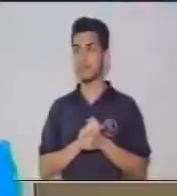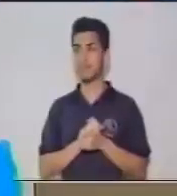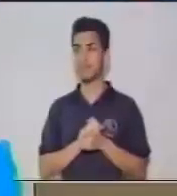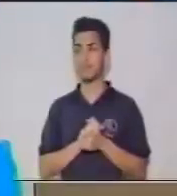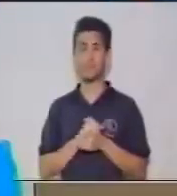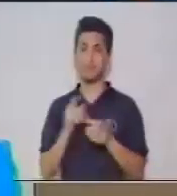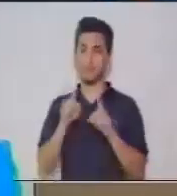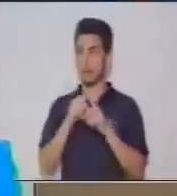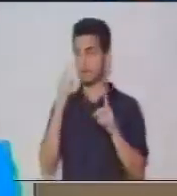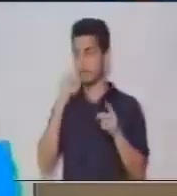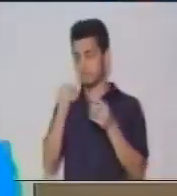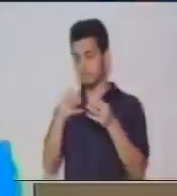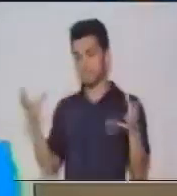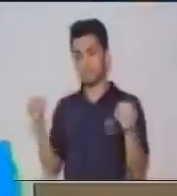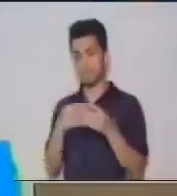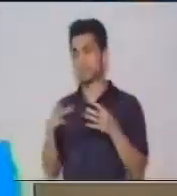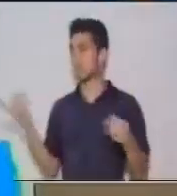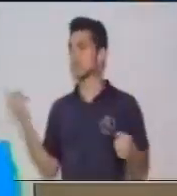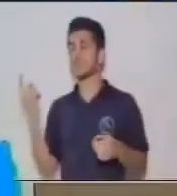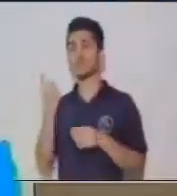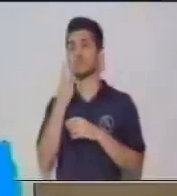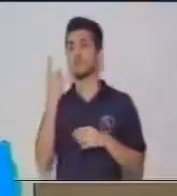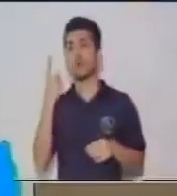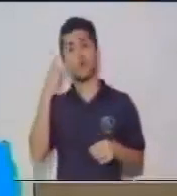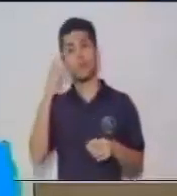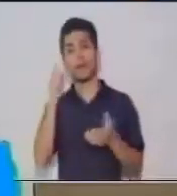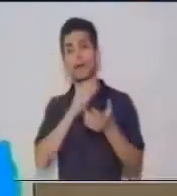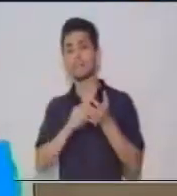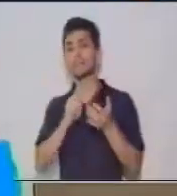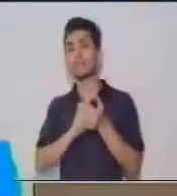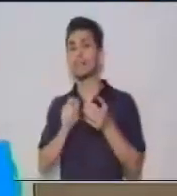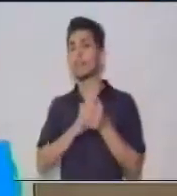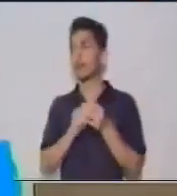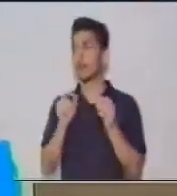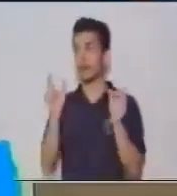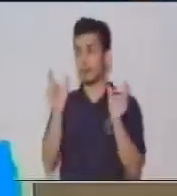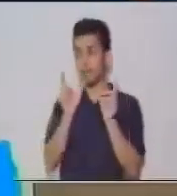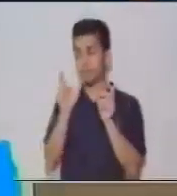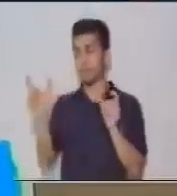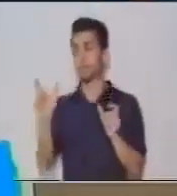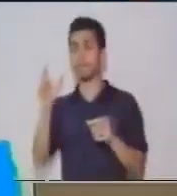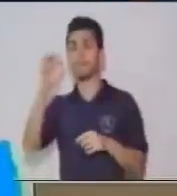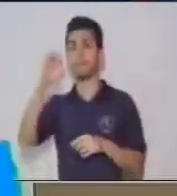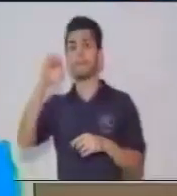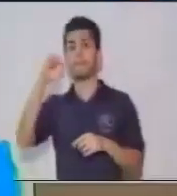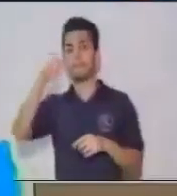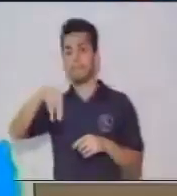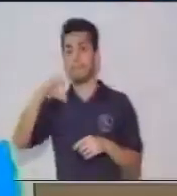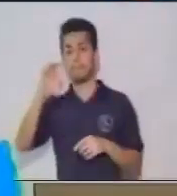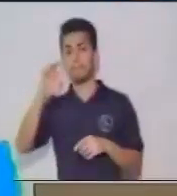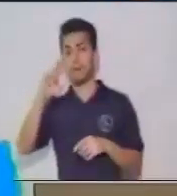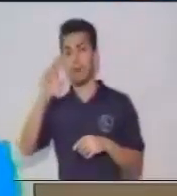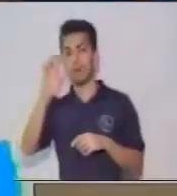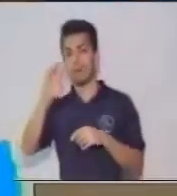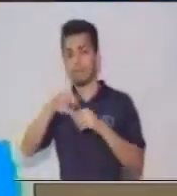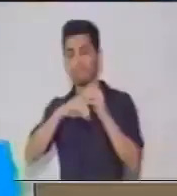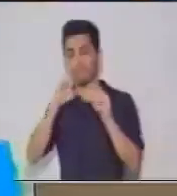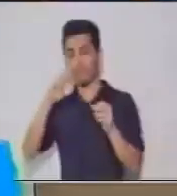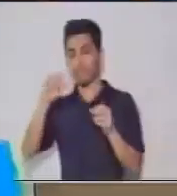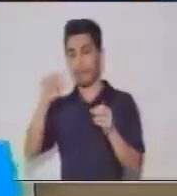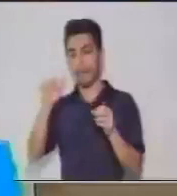y lo mismo. Acá solamente les voy a anotar en el morfema una de estas palabras. La